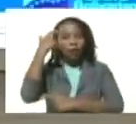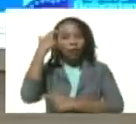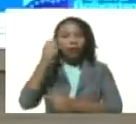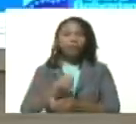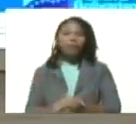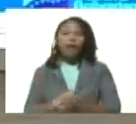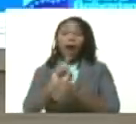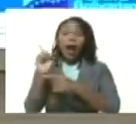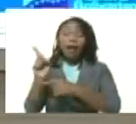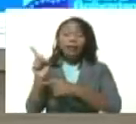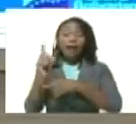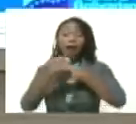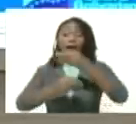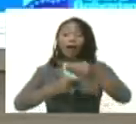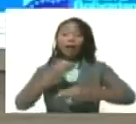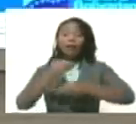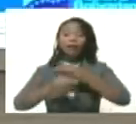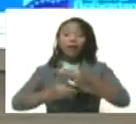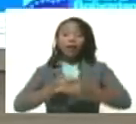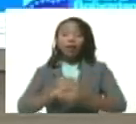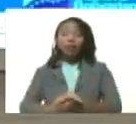una ejecución